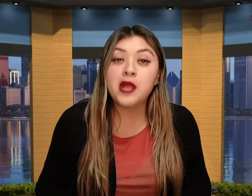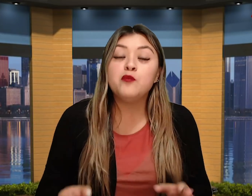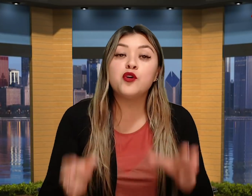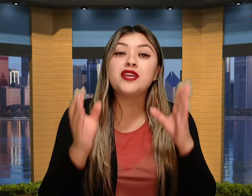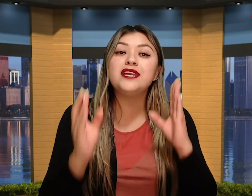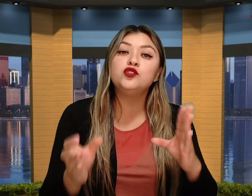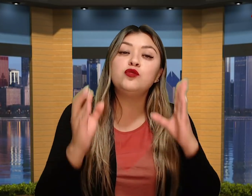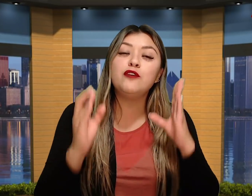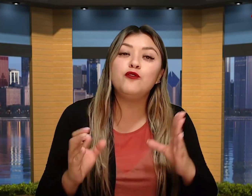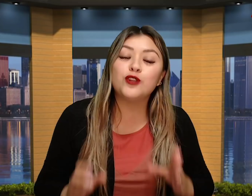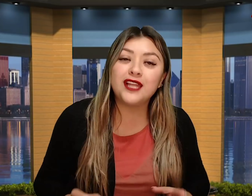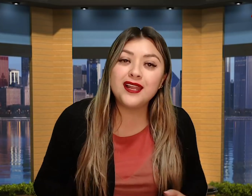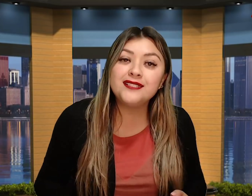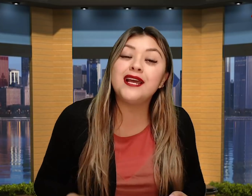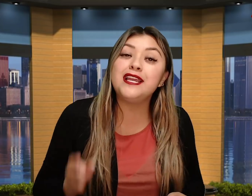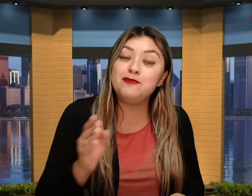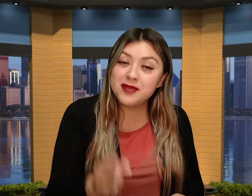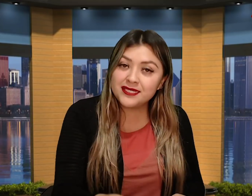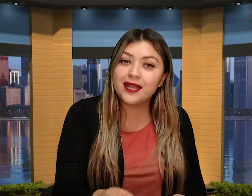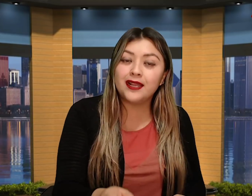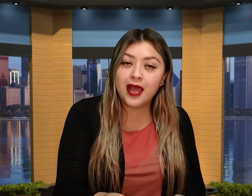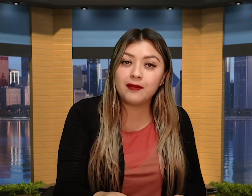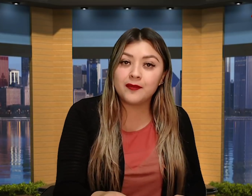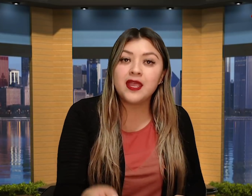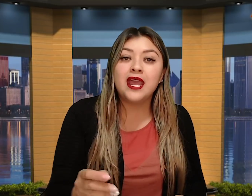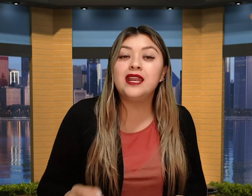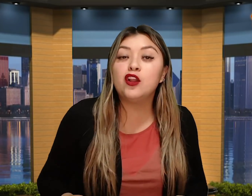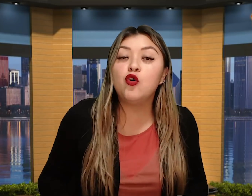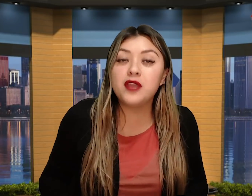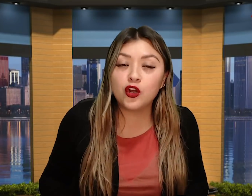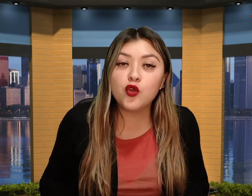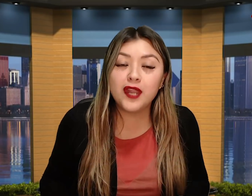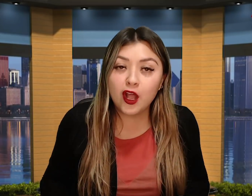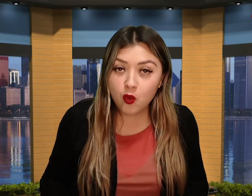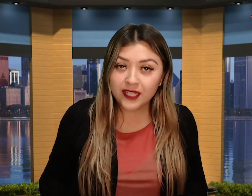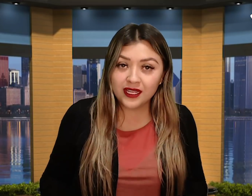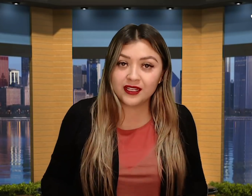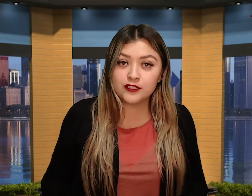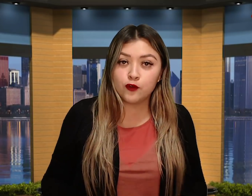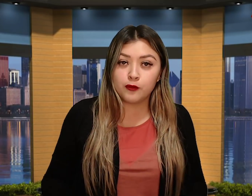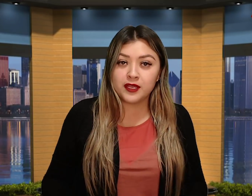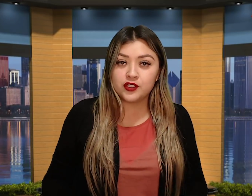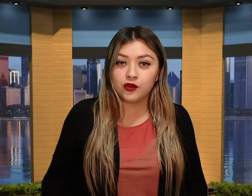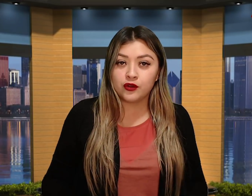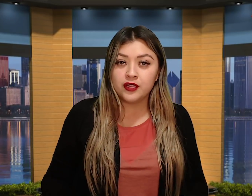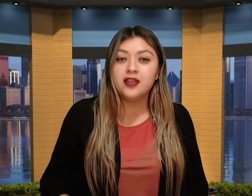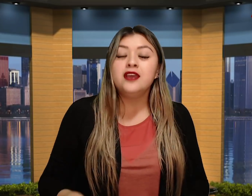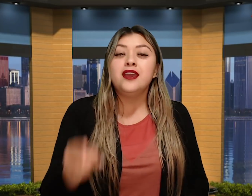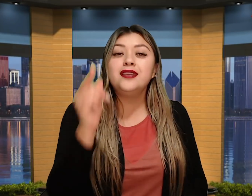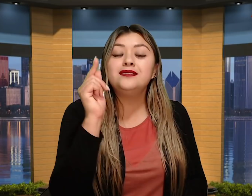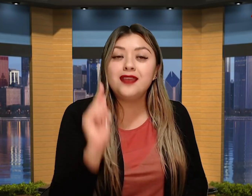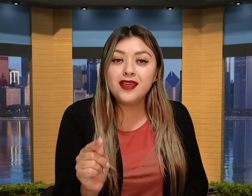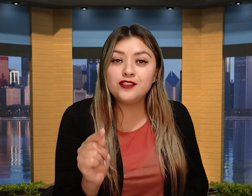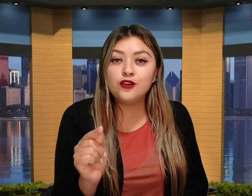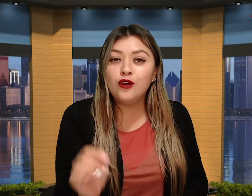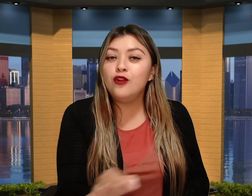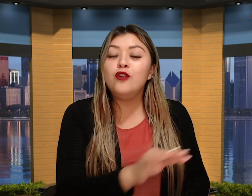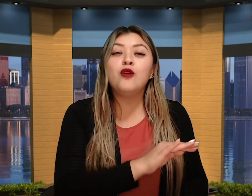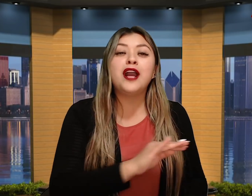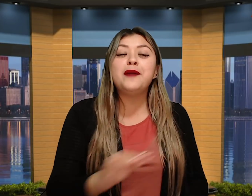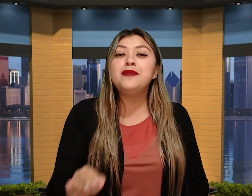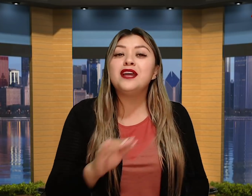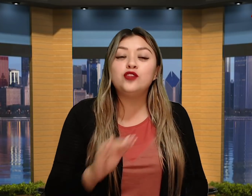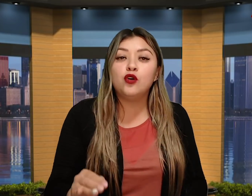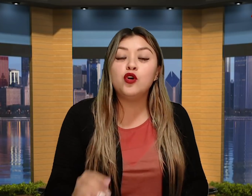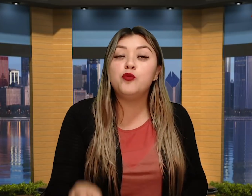trabajo, porque es una fortaleza y pieza clave en el gobierno de la Cuarta Transformación. Este hecho